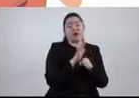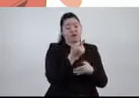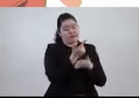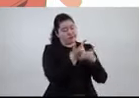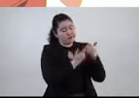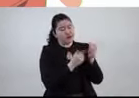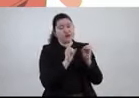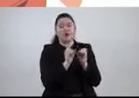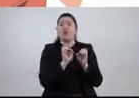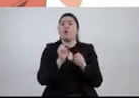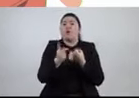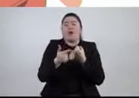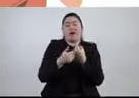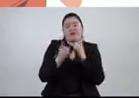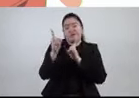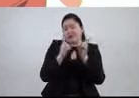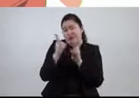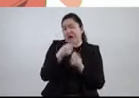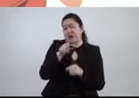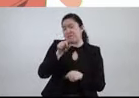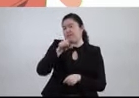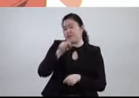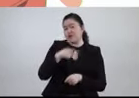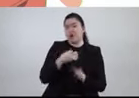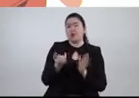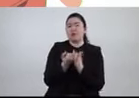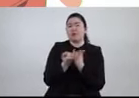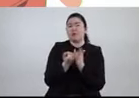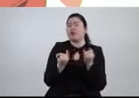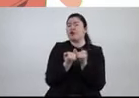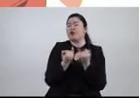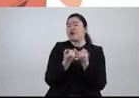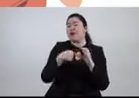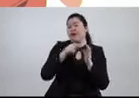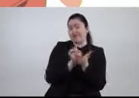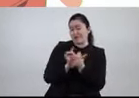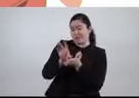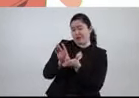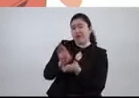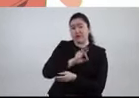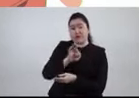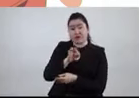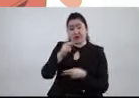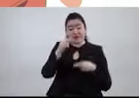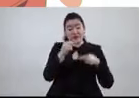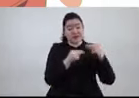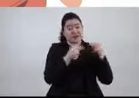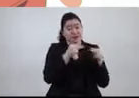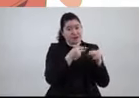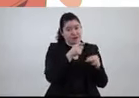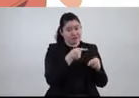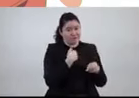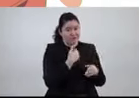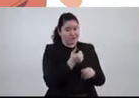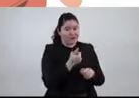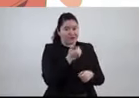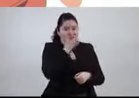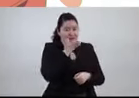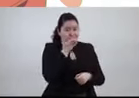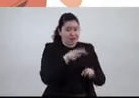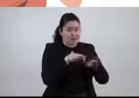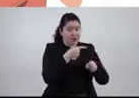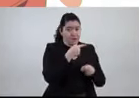padrones o cualquier duda que tengan. También pueden enviar un correo electrónico, de acuerdo al nivel educativo en el que estén, a estos correos